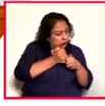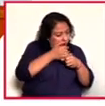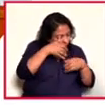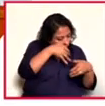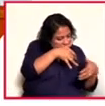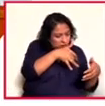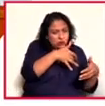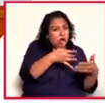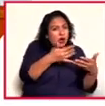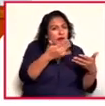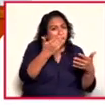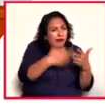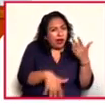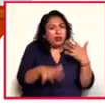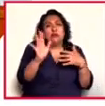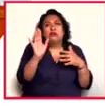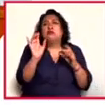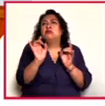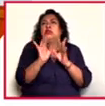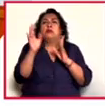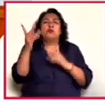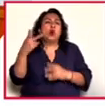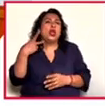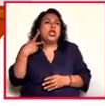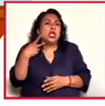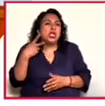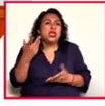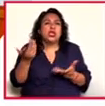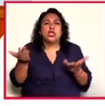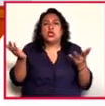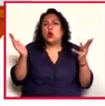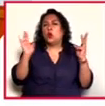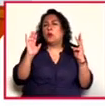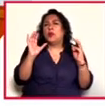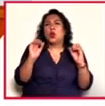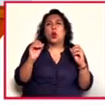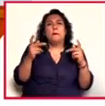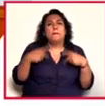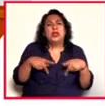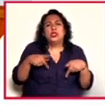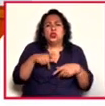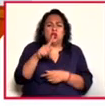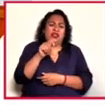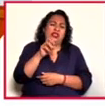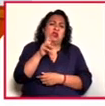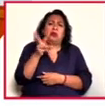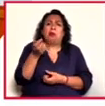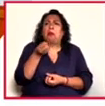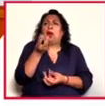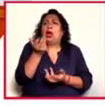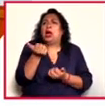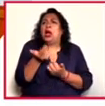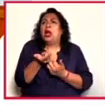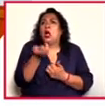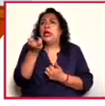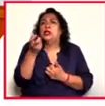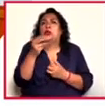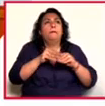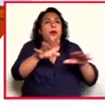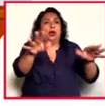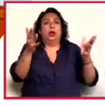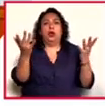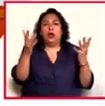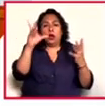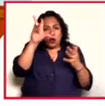trascendemos. Al final, cualquier político, cualquier tertuliano, suelta cualquier cosa y eso es lo que llega, y no la voz